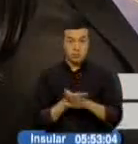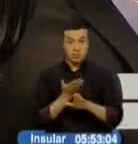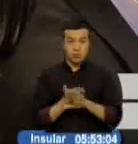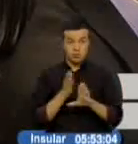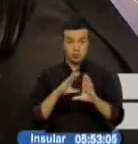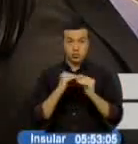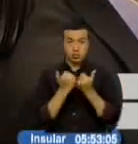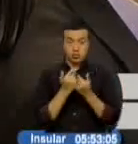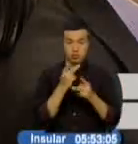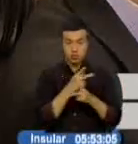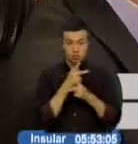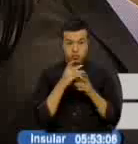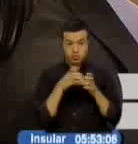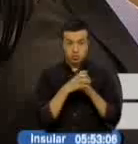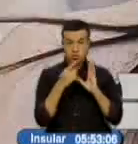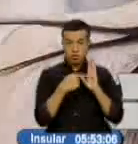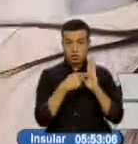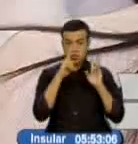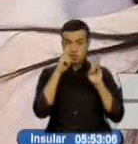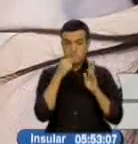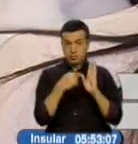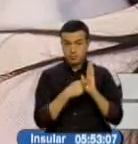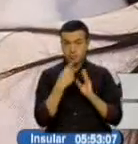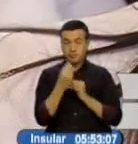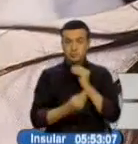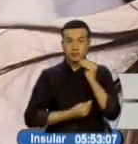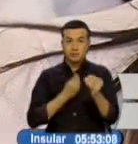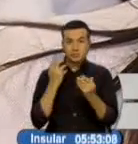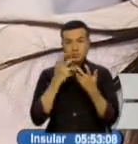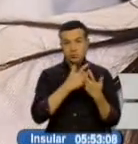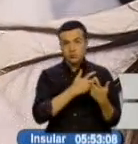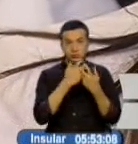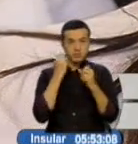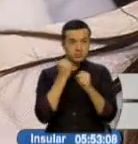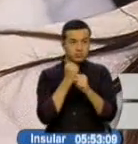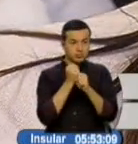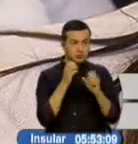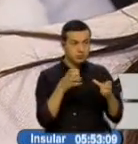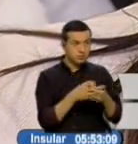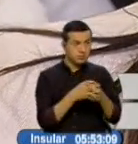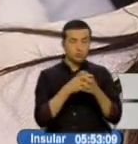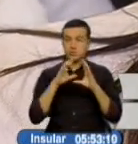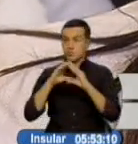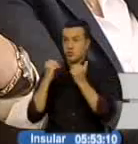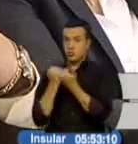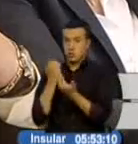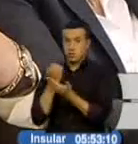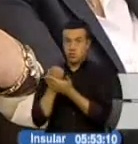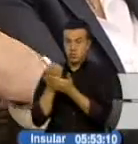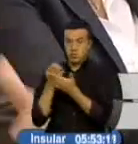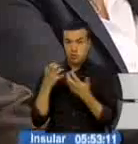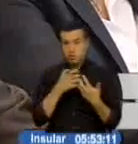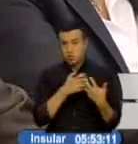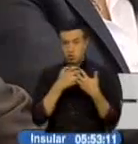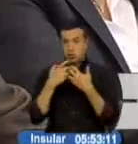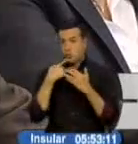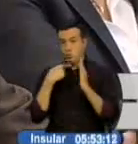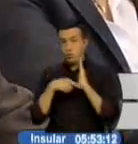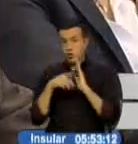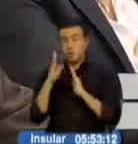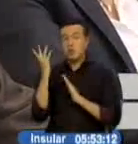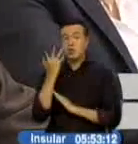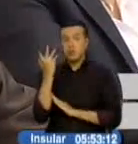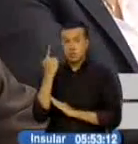conformación de un consejo consultivo tributario. La idea sería articular el trabajo del mismo con el de la comisión, por ejemplo en la optimización